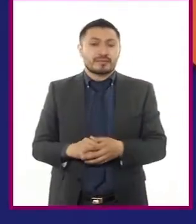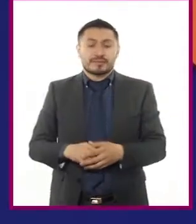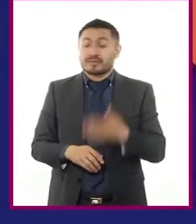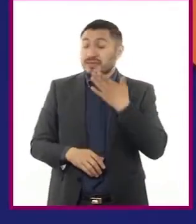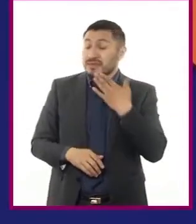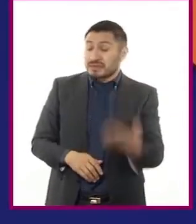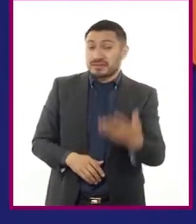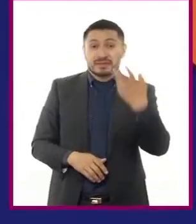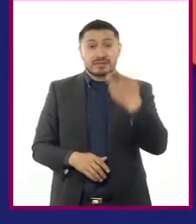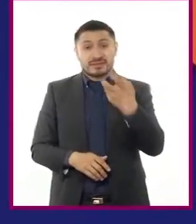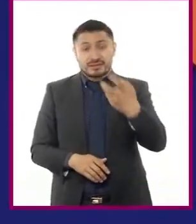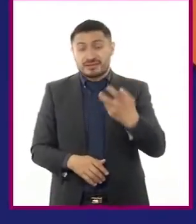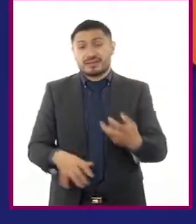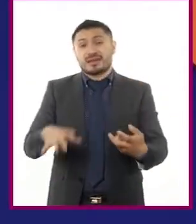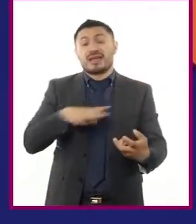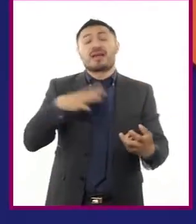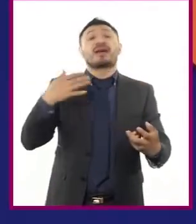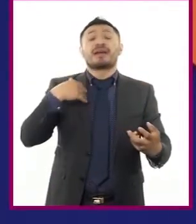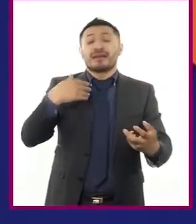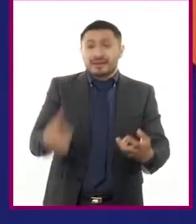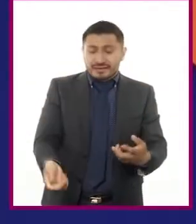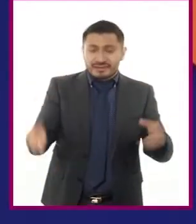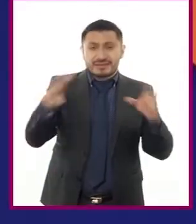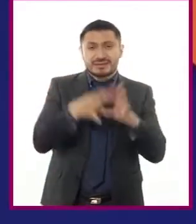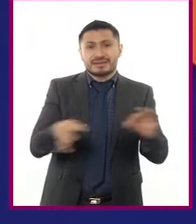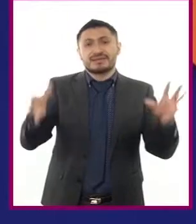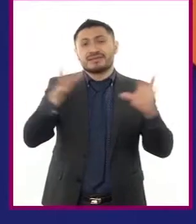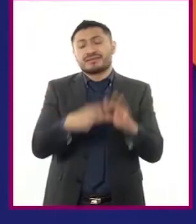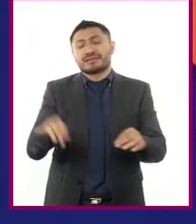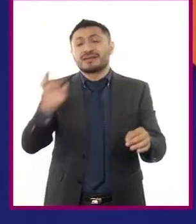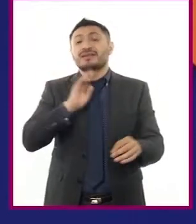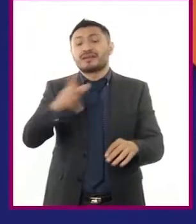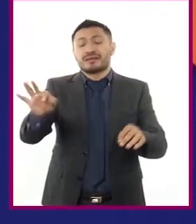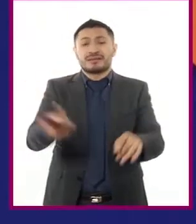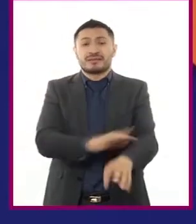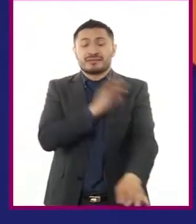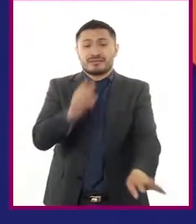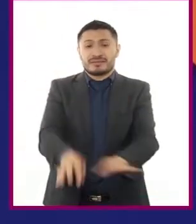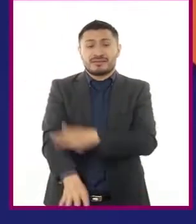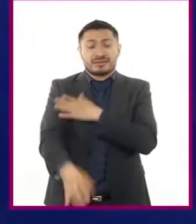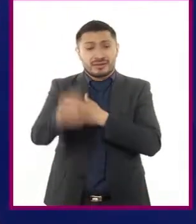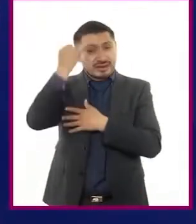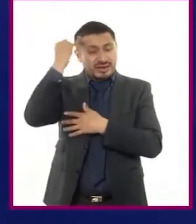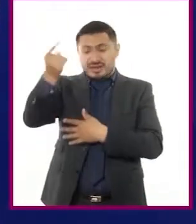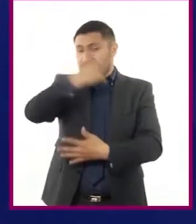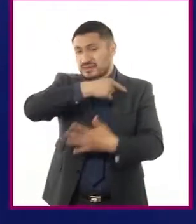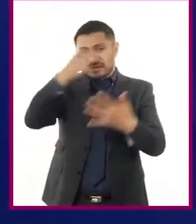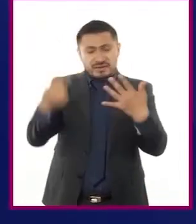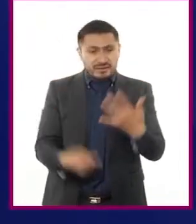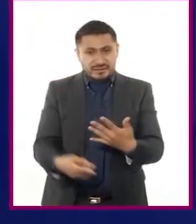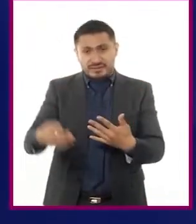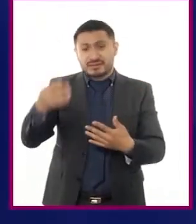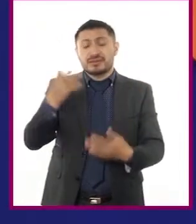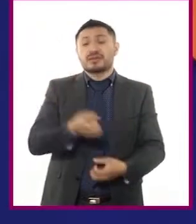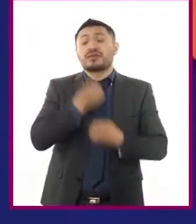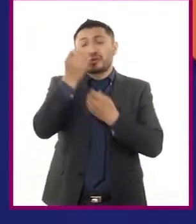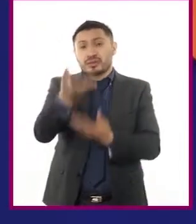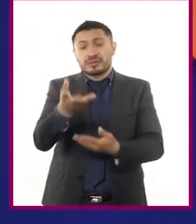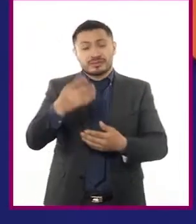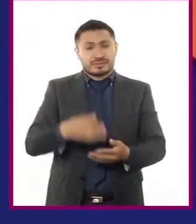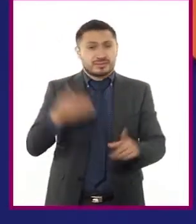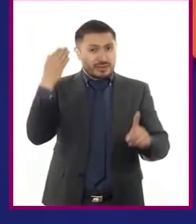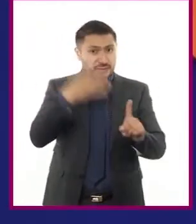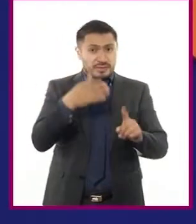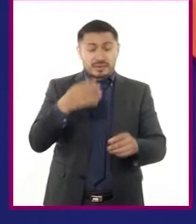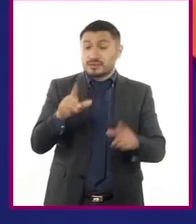De ese modo podremos comprender y explicar mejor las emociones e ideas que los poemas buscan transmitir. ¿Listas y